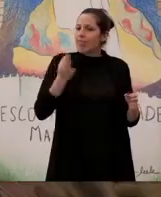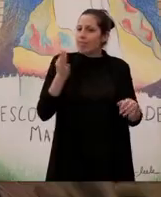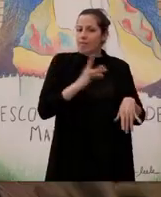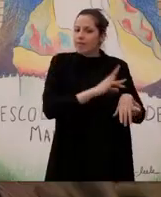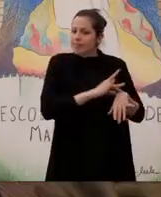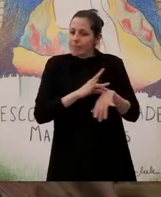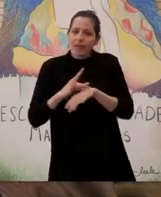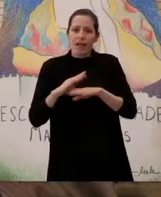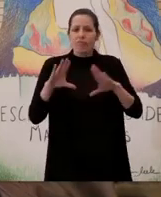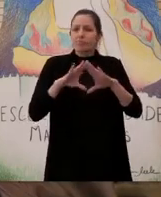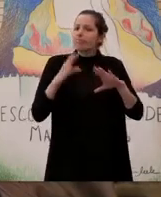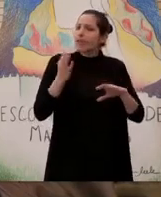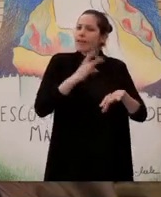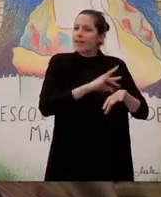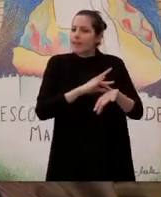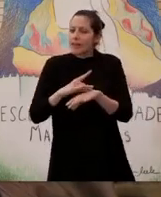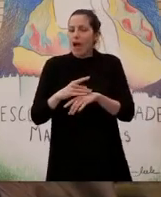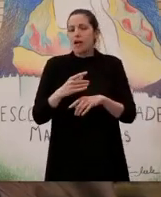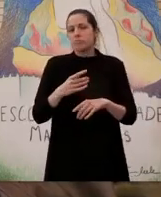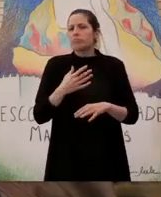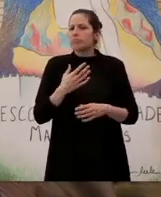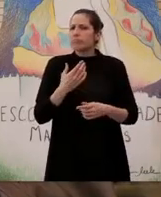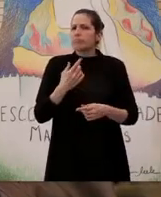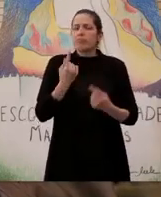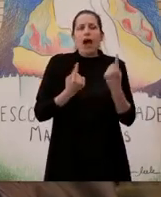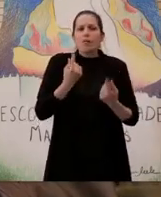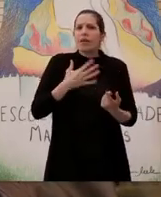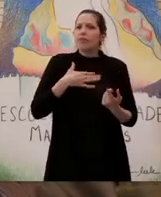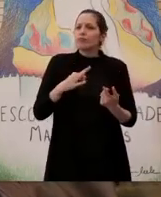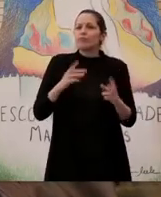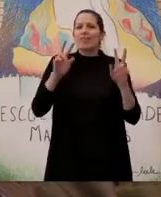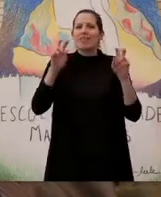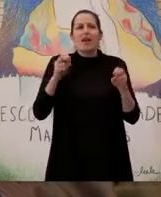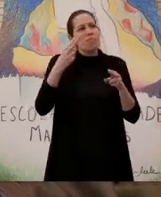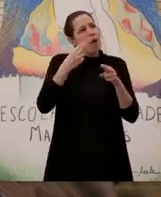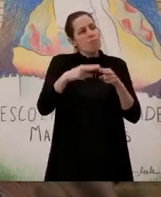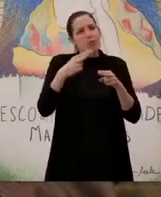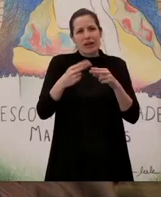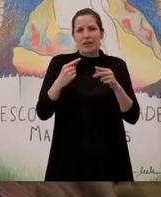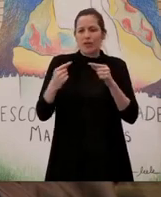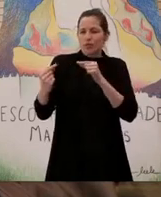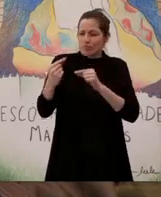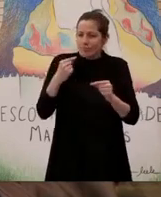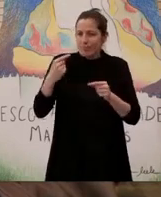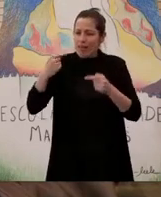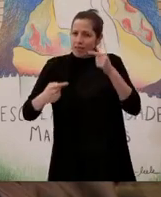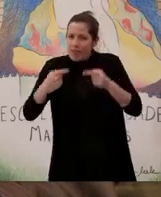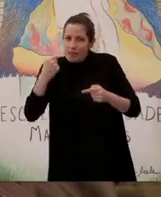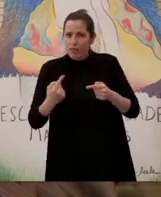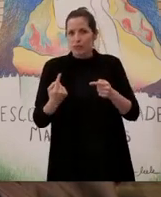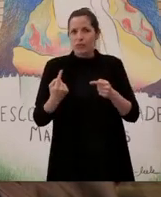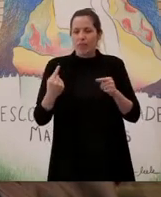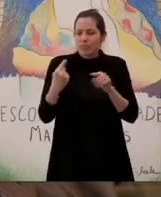divercer en cuestión puntuales políticas pero como decía Encarna para avanzar Y esto